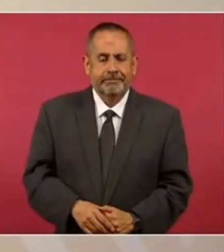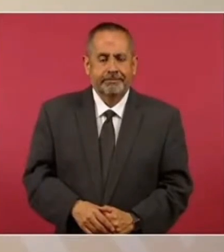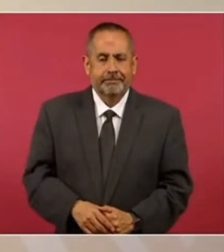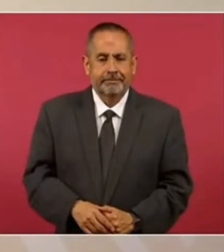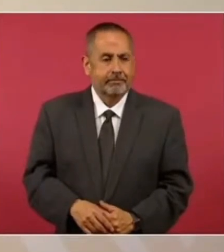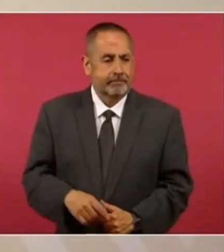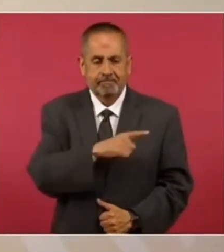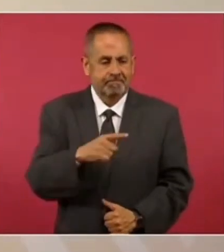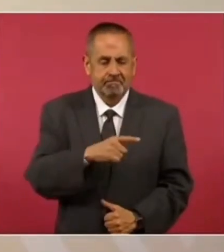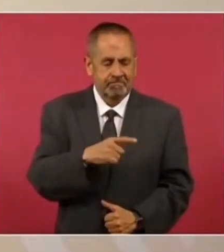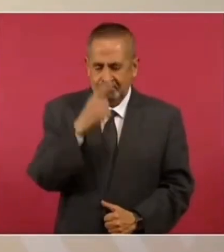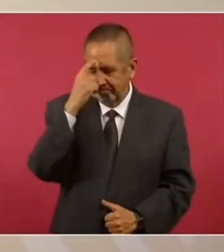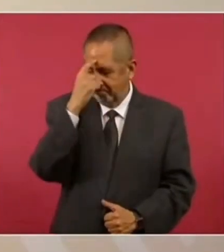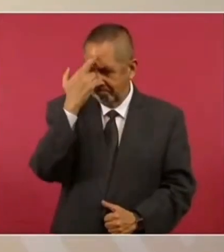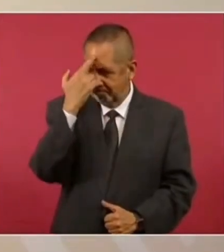No entran en razón.